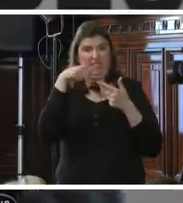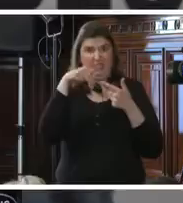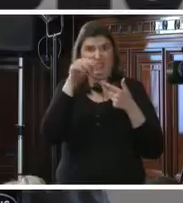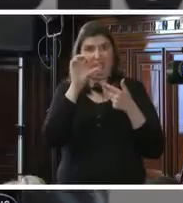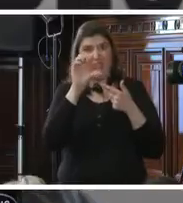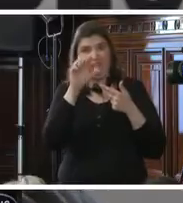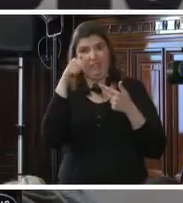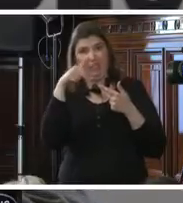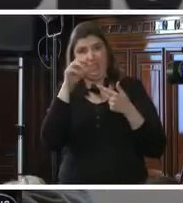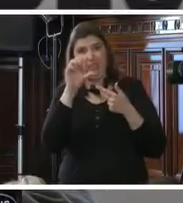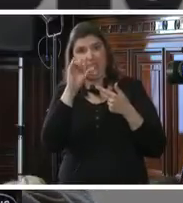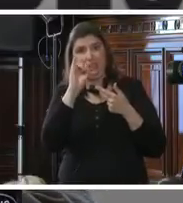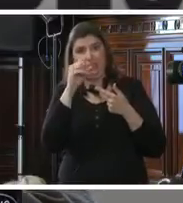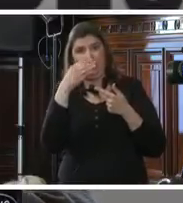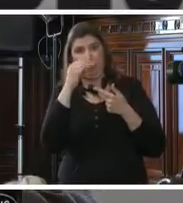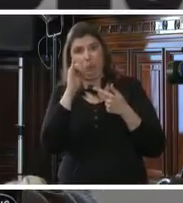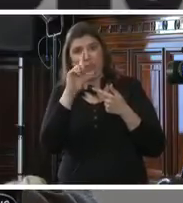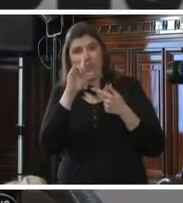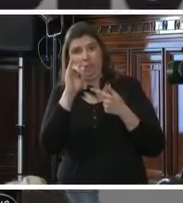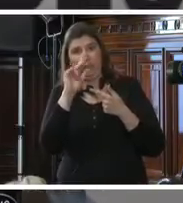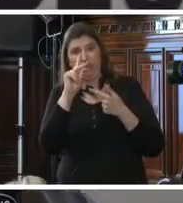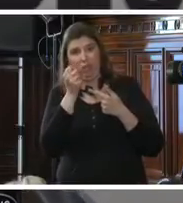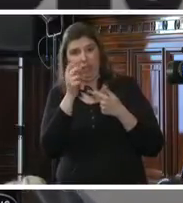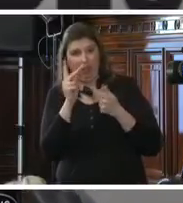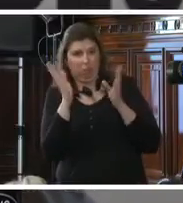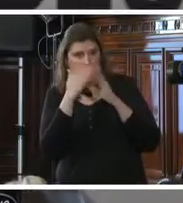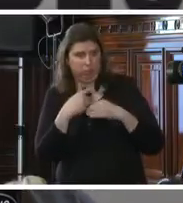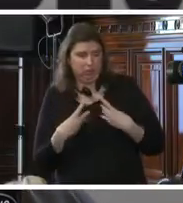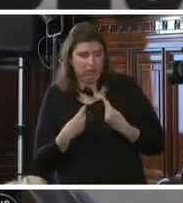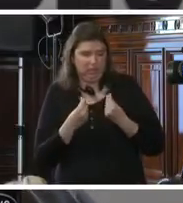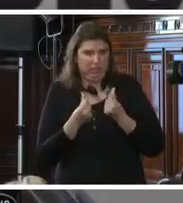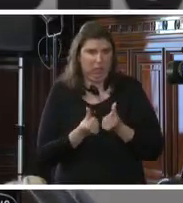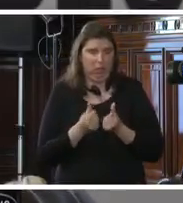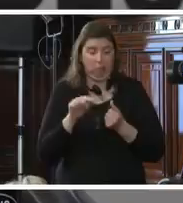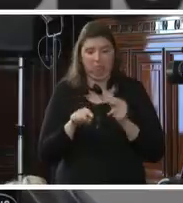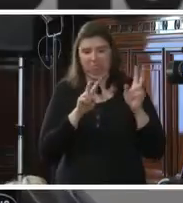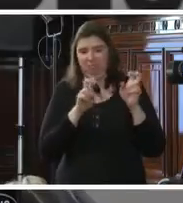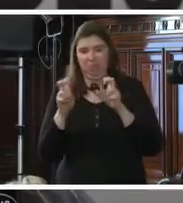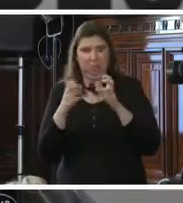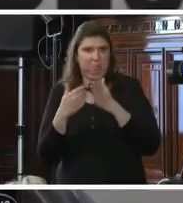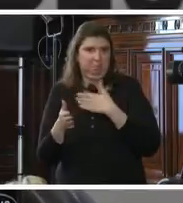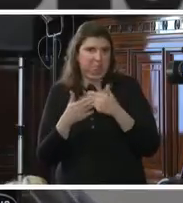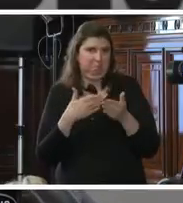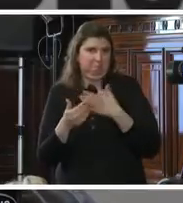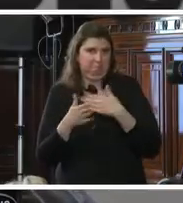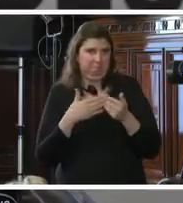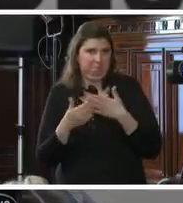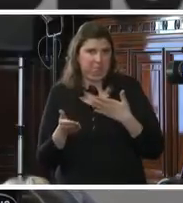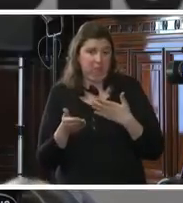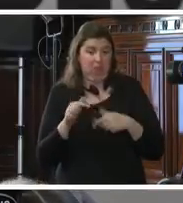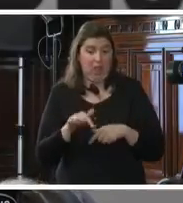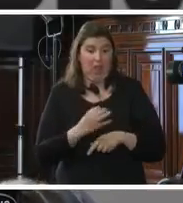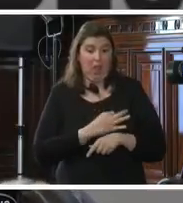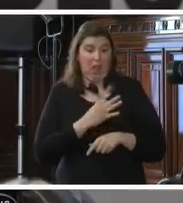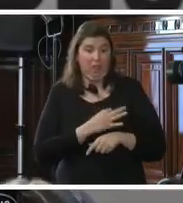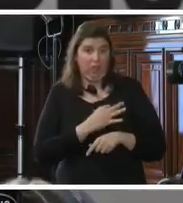En abordar la trascendencia que el tema tiene en la vida presente